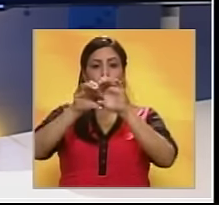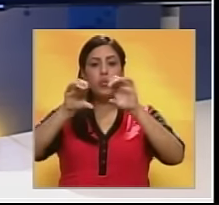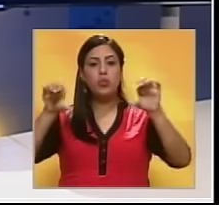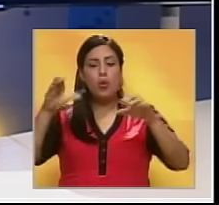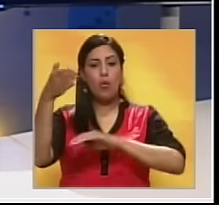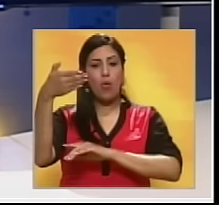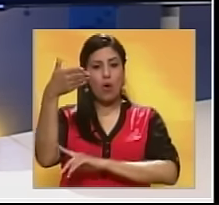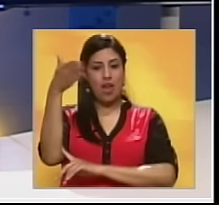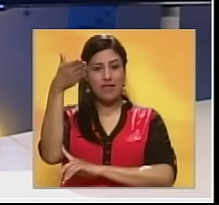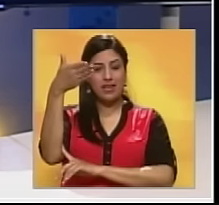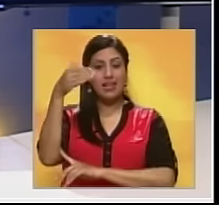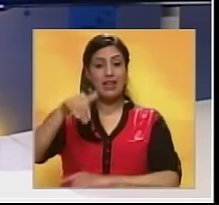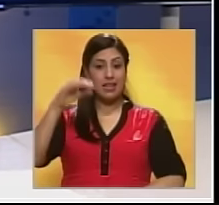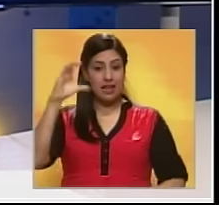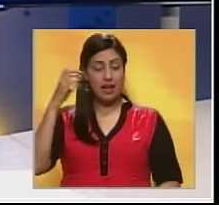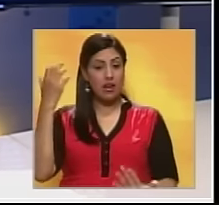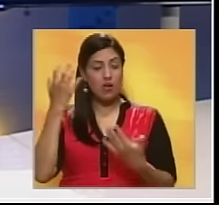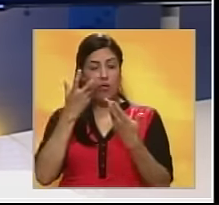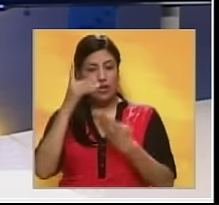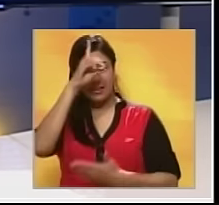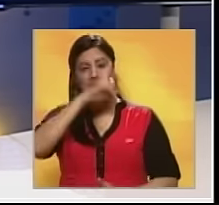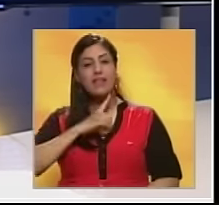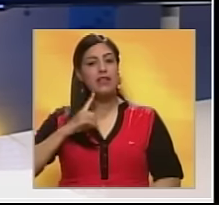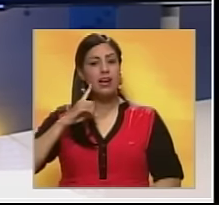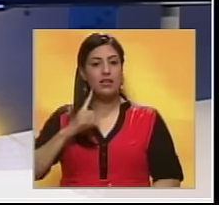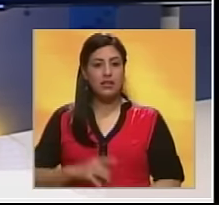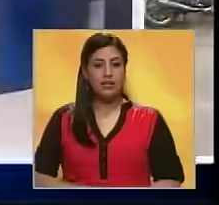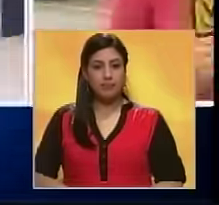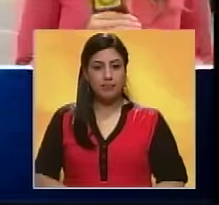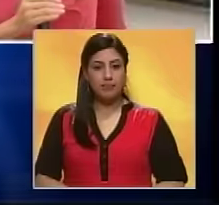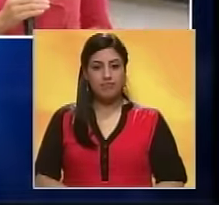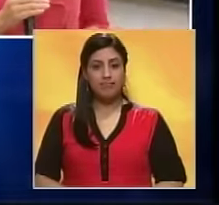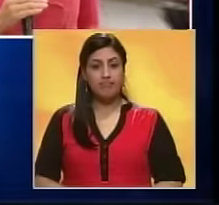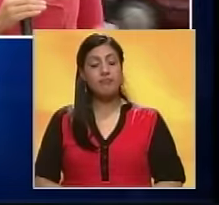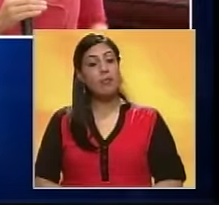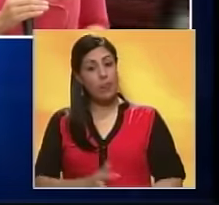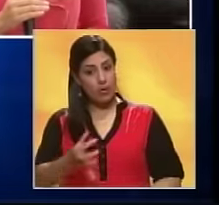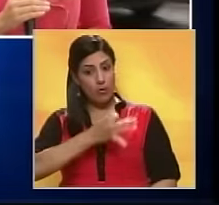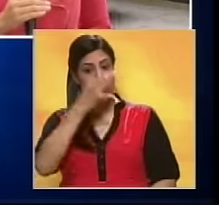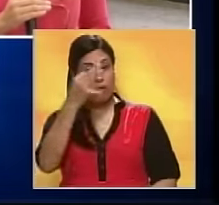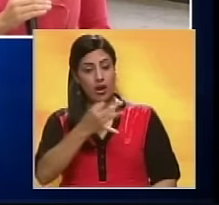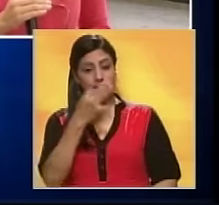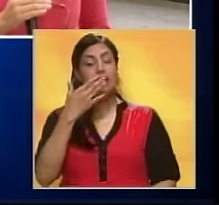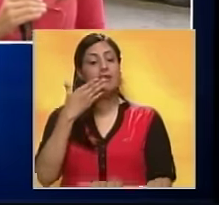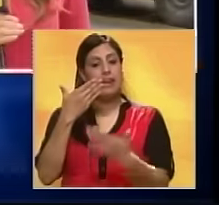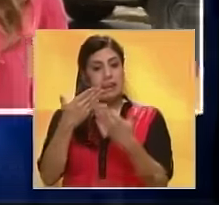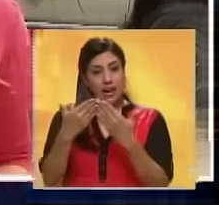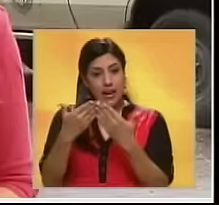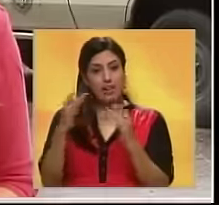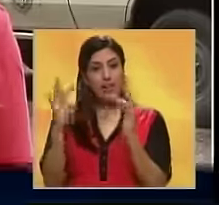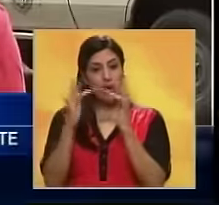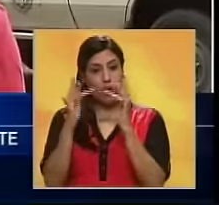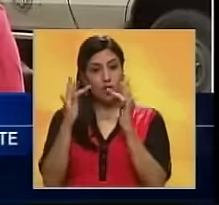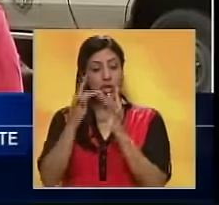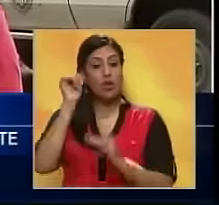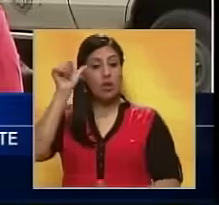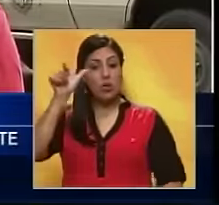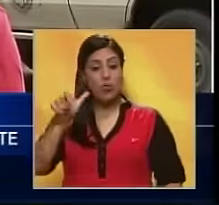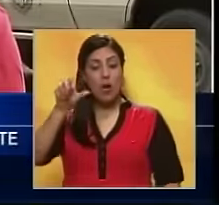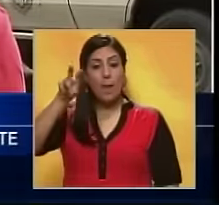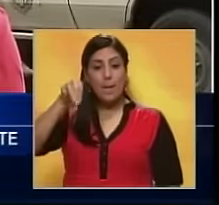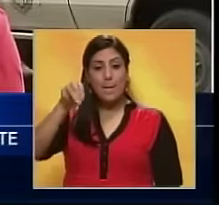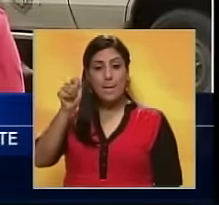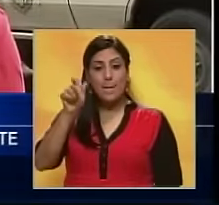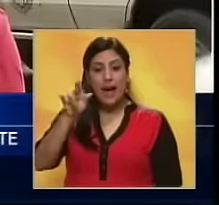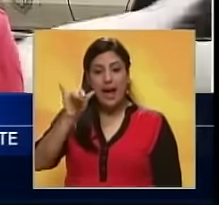de la Bandera en Caracas. Diana Martínez nos trae la información. Buenas tardes, gracias por el contacto. Mayra Alejandra